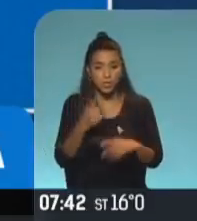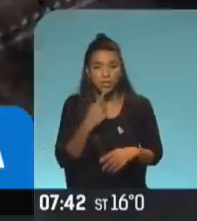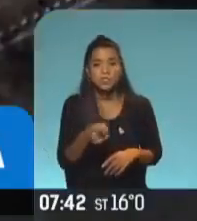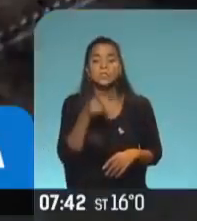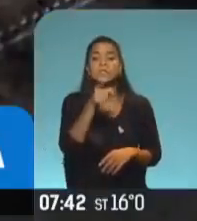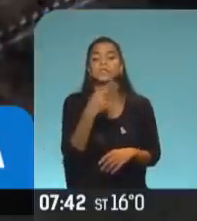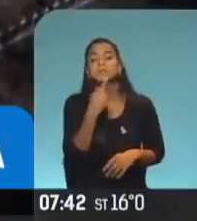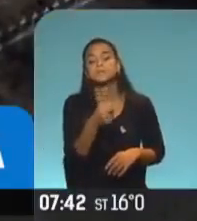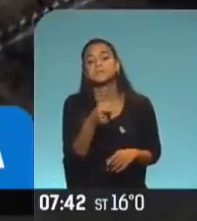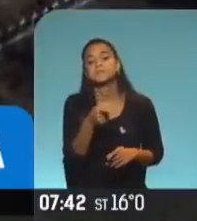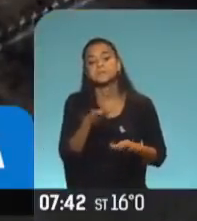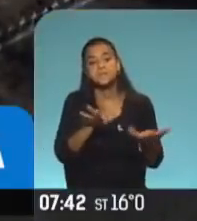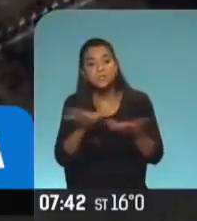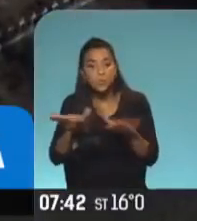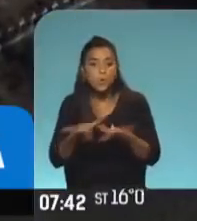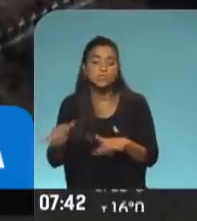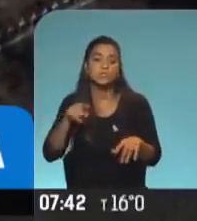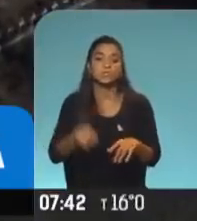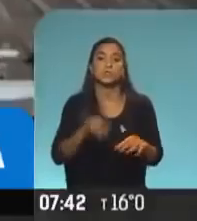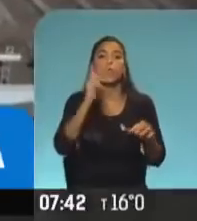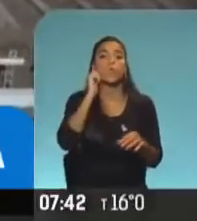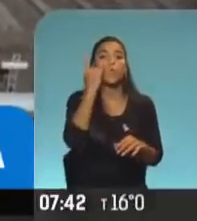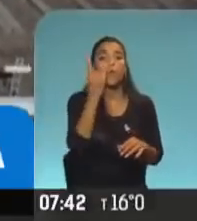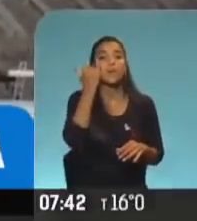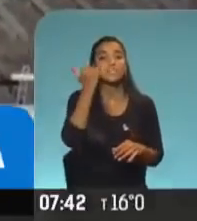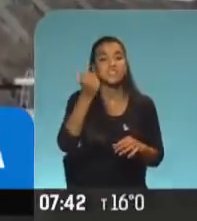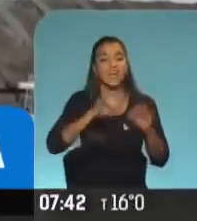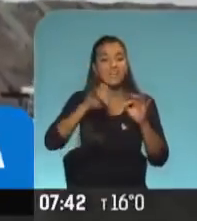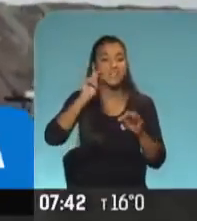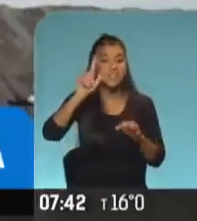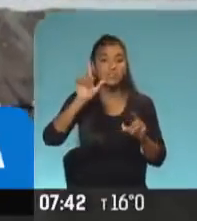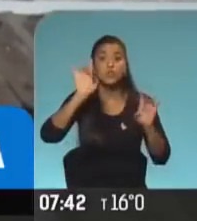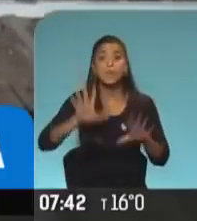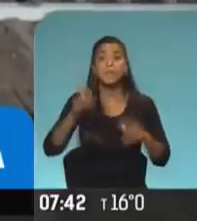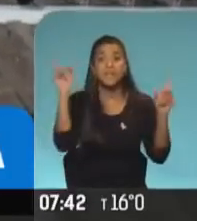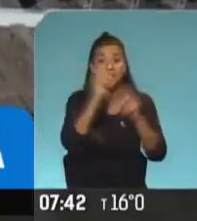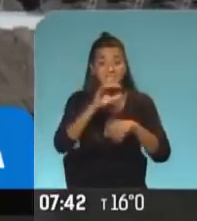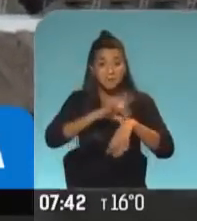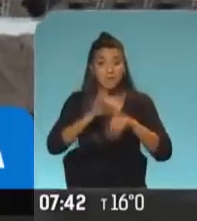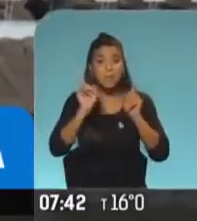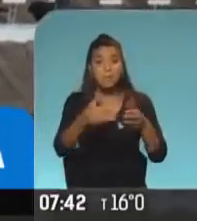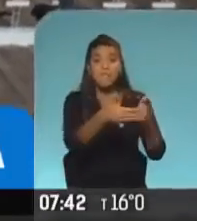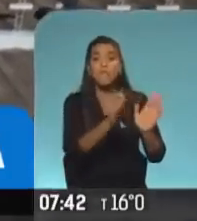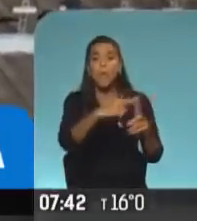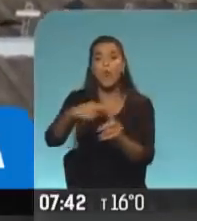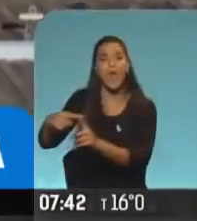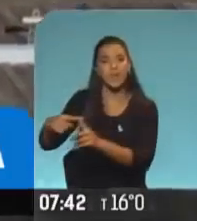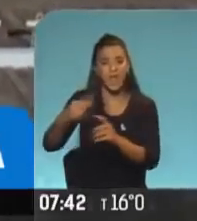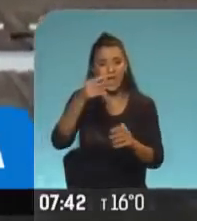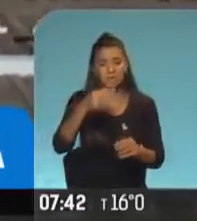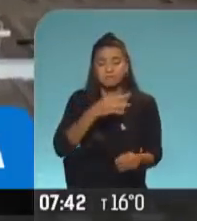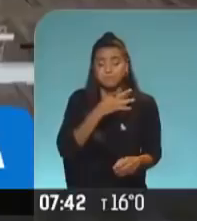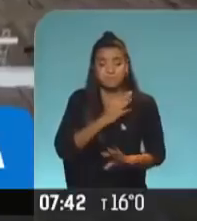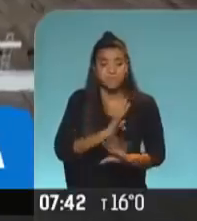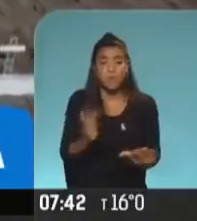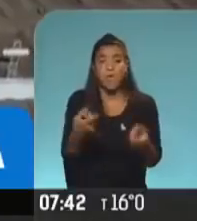que se estaba viviendo en Guayaquil, donde había una crisis no solo médica, sino también funeraria, porque los que